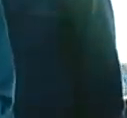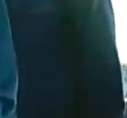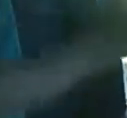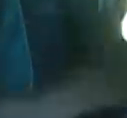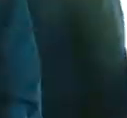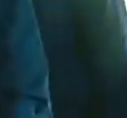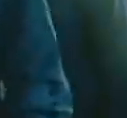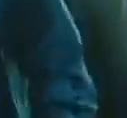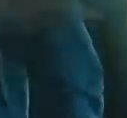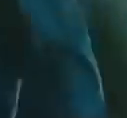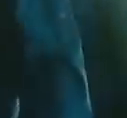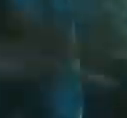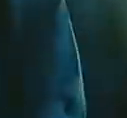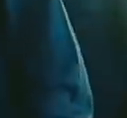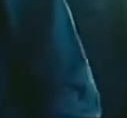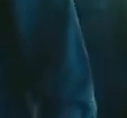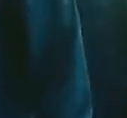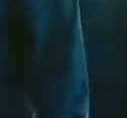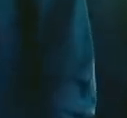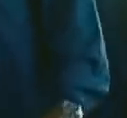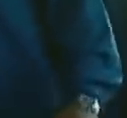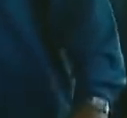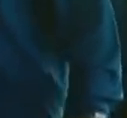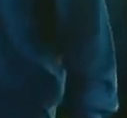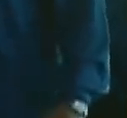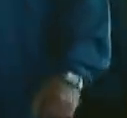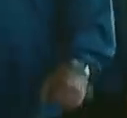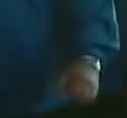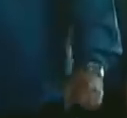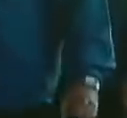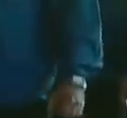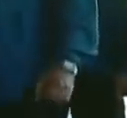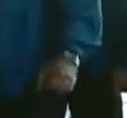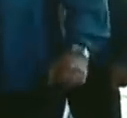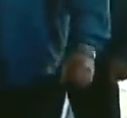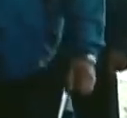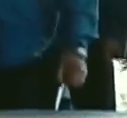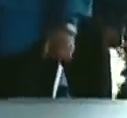las calles de la ciudad. Bomba, bomba,